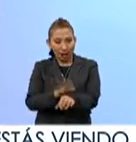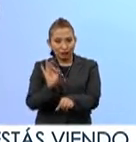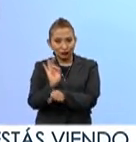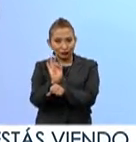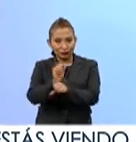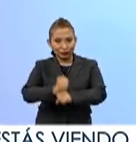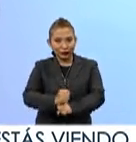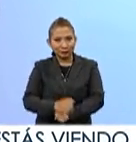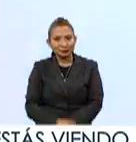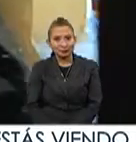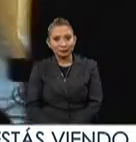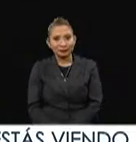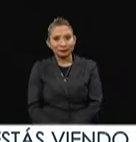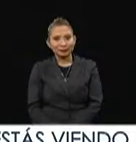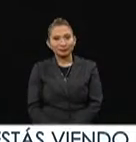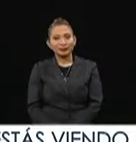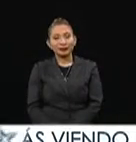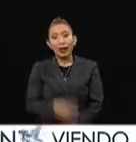fortalezca.